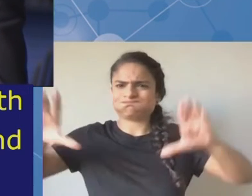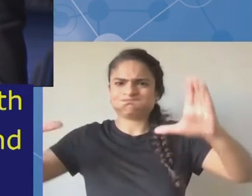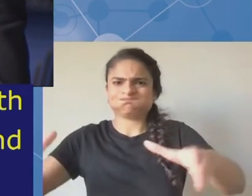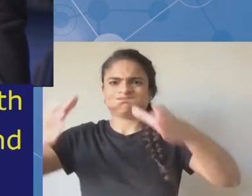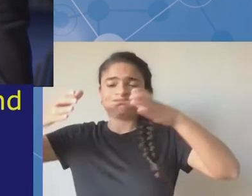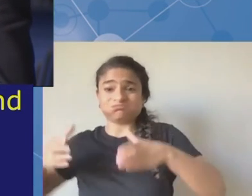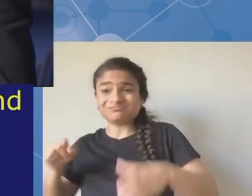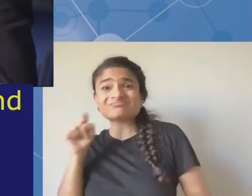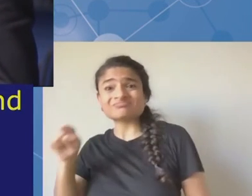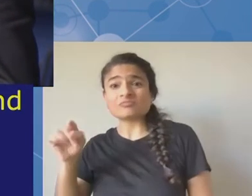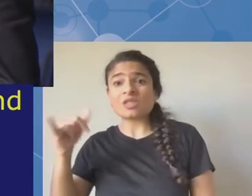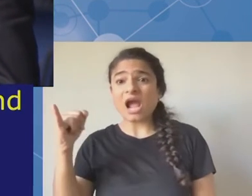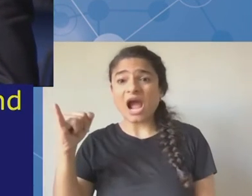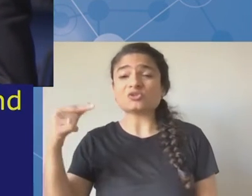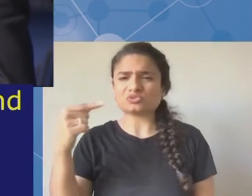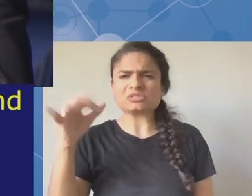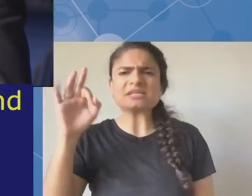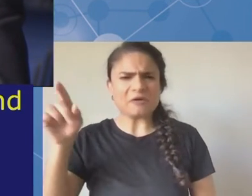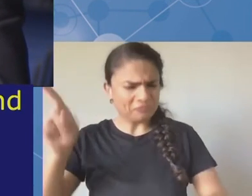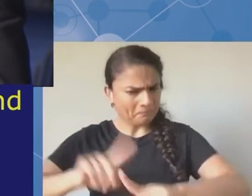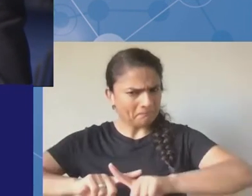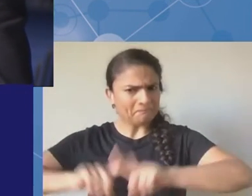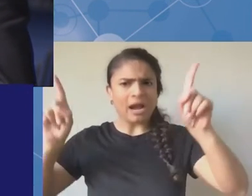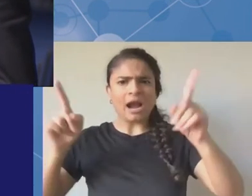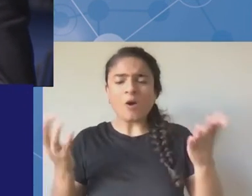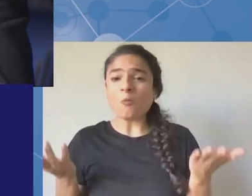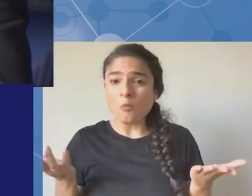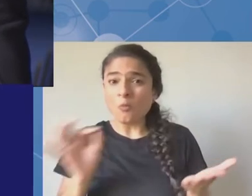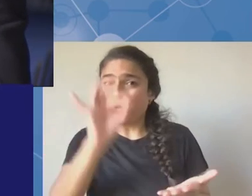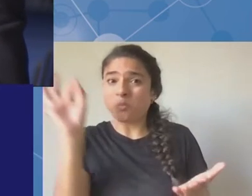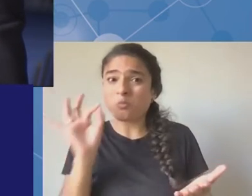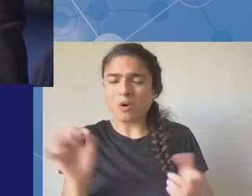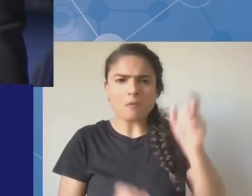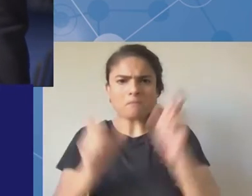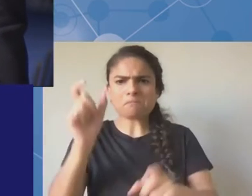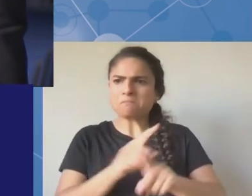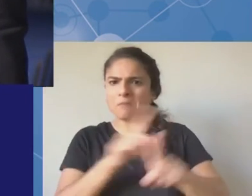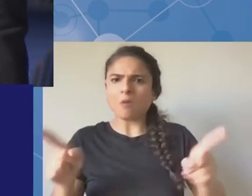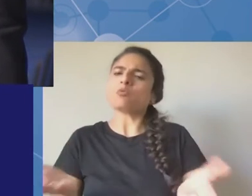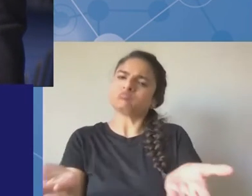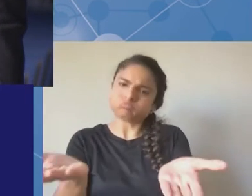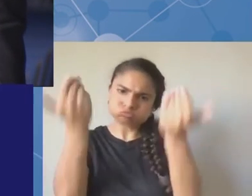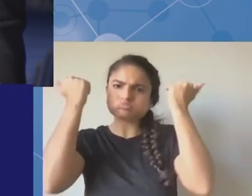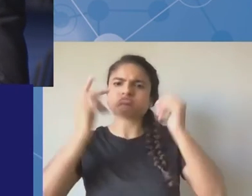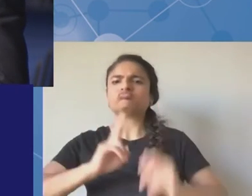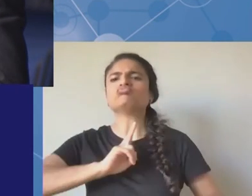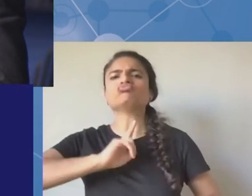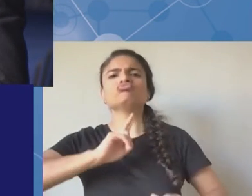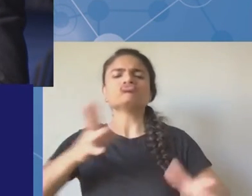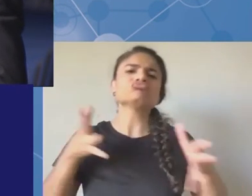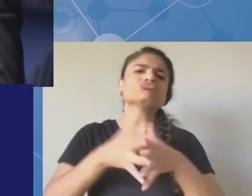y pienso que el foro IGF es justamente una plataforma en la que podemos compartir